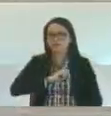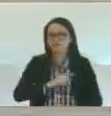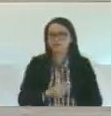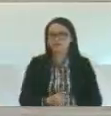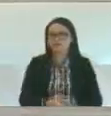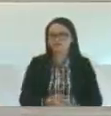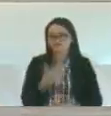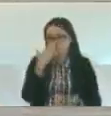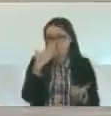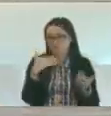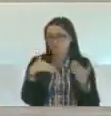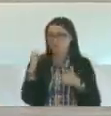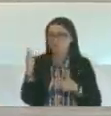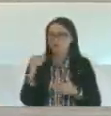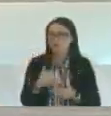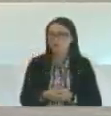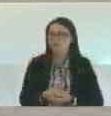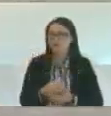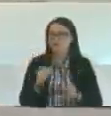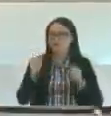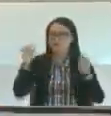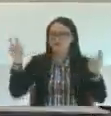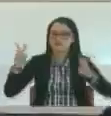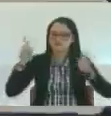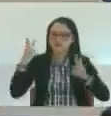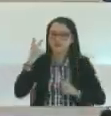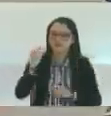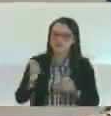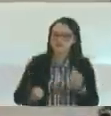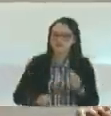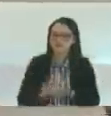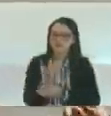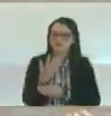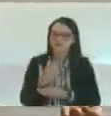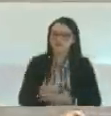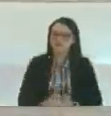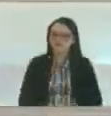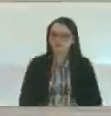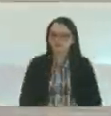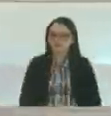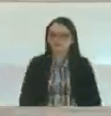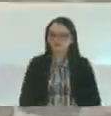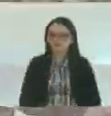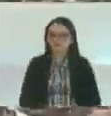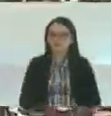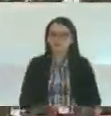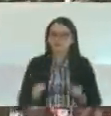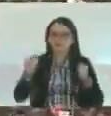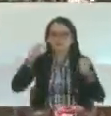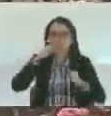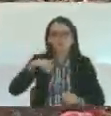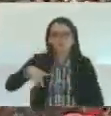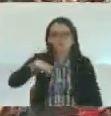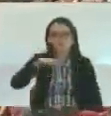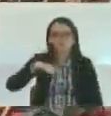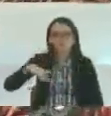por siempre. ¡Que viva la victoria del 20 de mayo! ¡Que viva el pueblo de